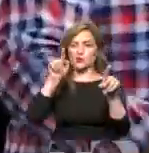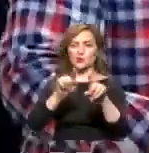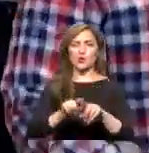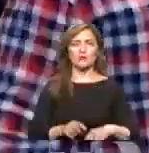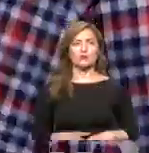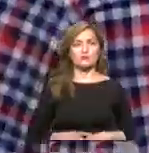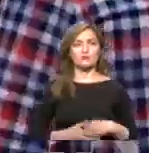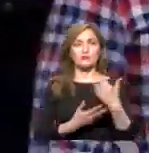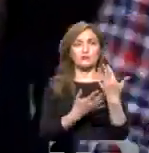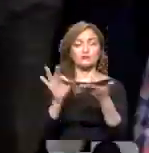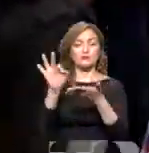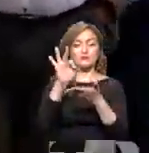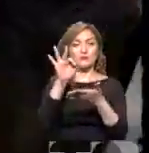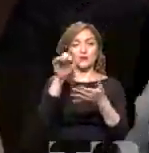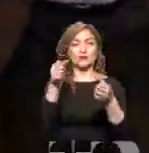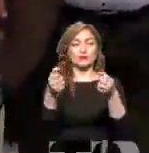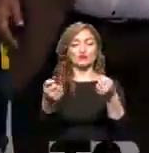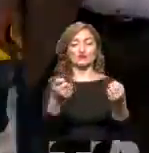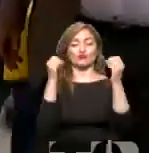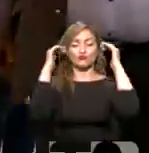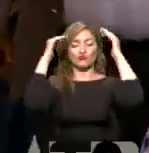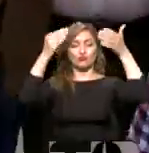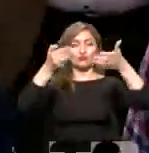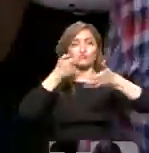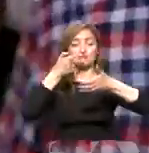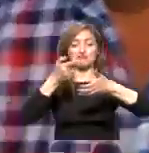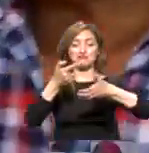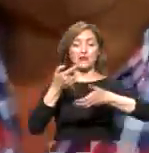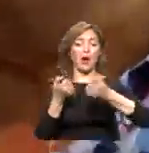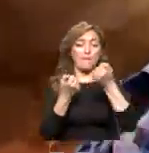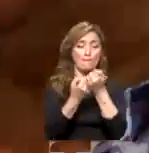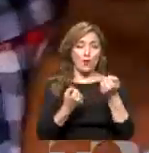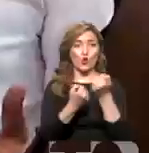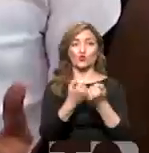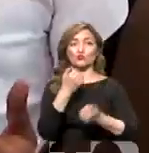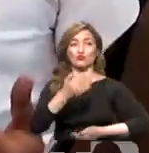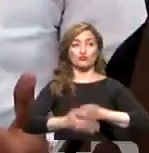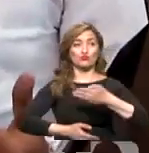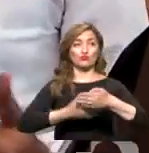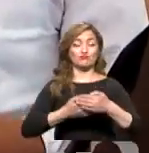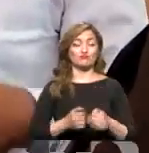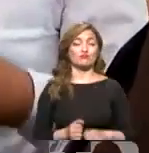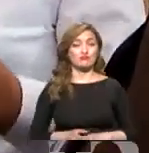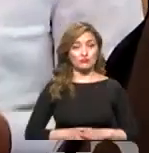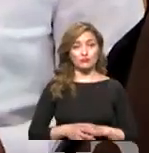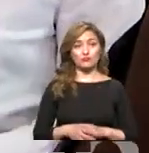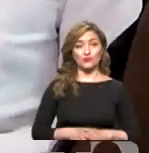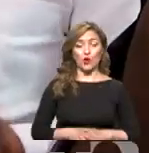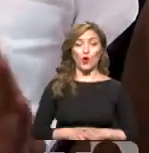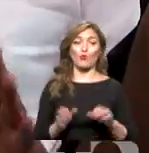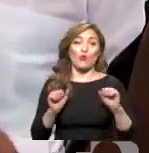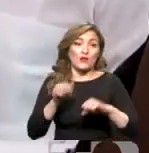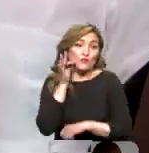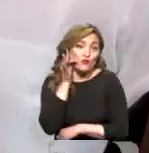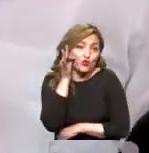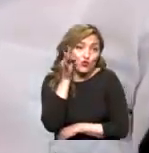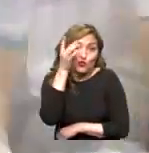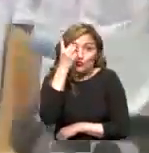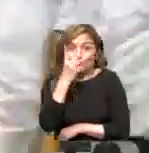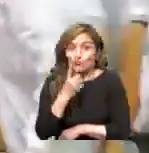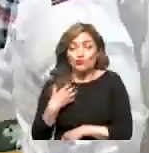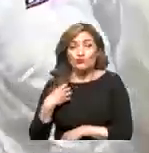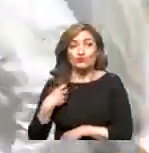Lo esperaban representantes del transporte pesado, quienes dijeron abiertamente apoyarlo en todo, incluido una posible futura gran